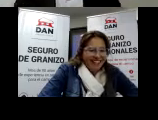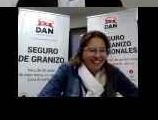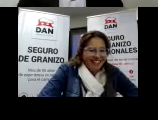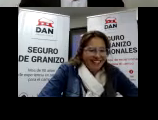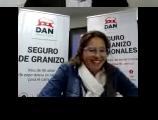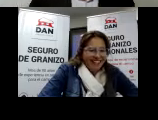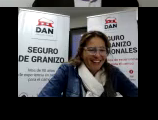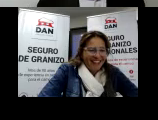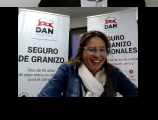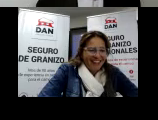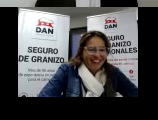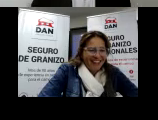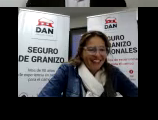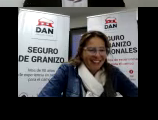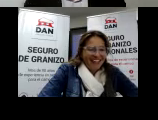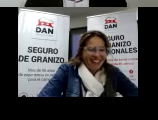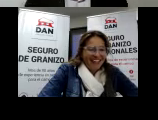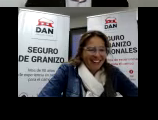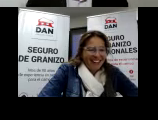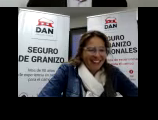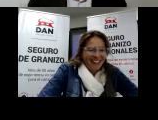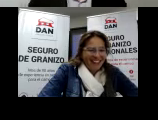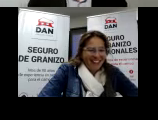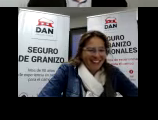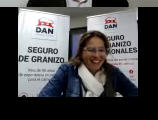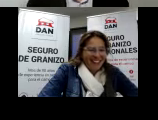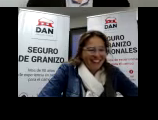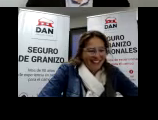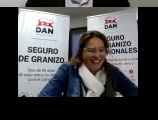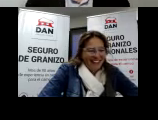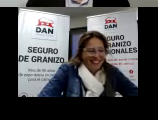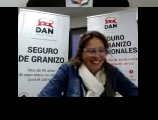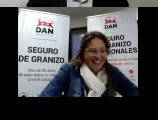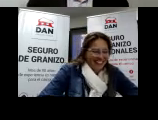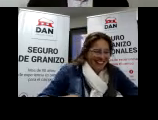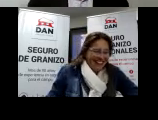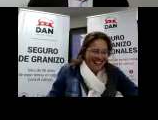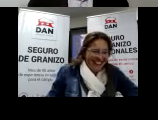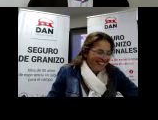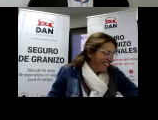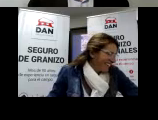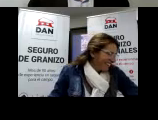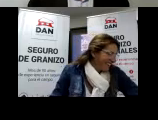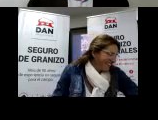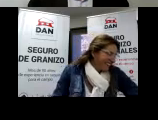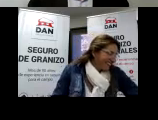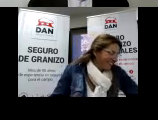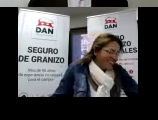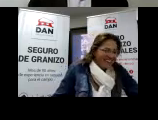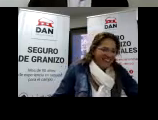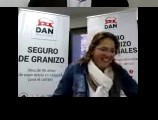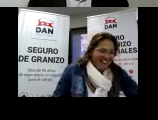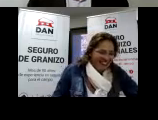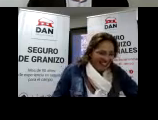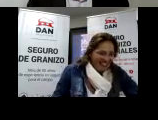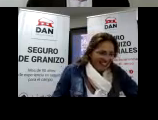eso quise decirlo por lo bajo en un momento determinado, porque en realidad no hay